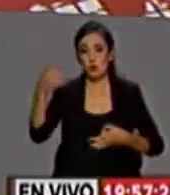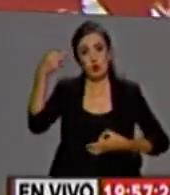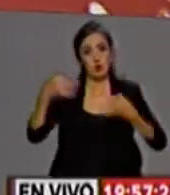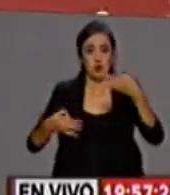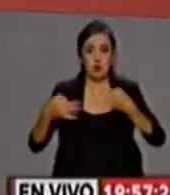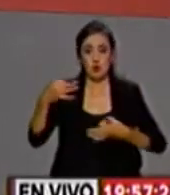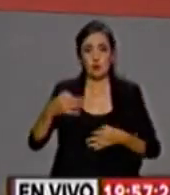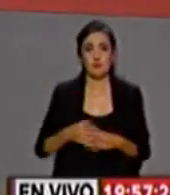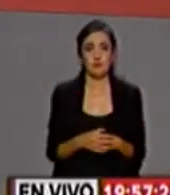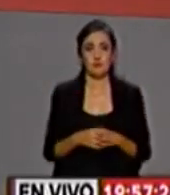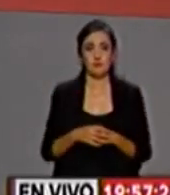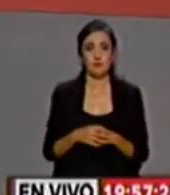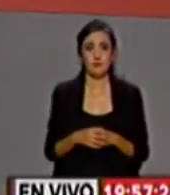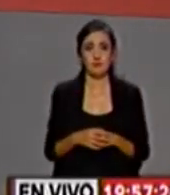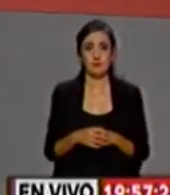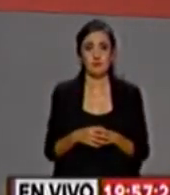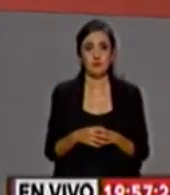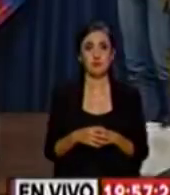y al Ministerio de Justicia.